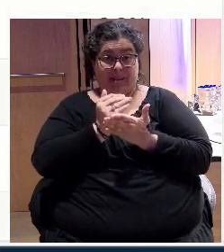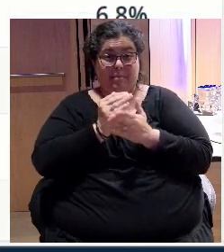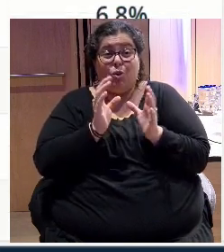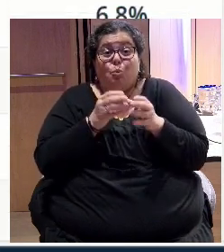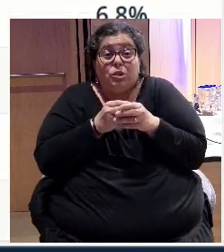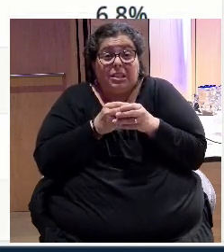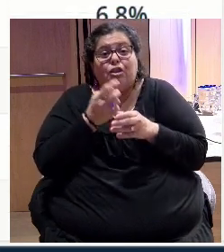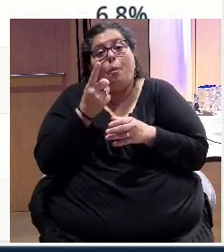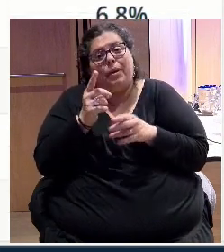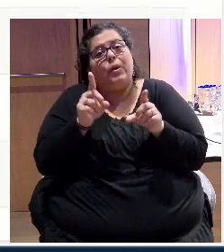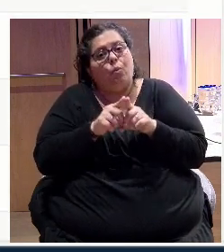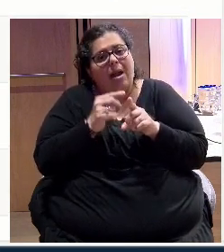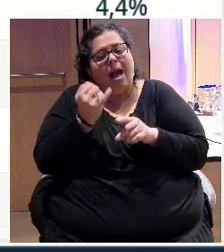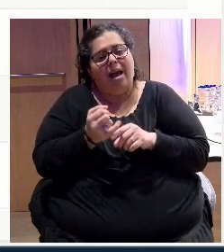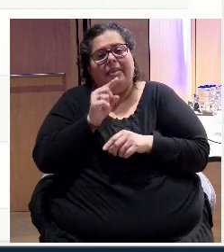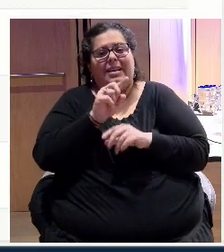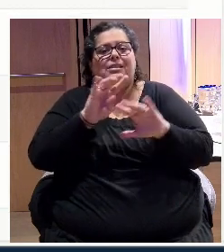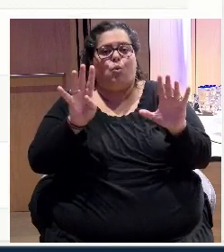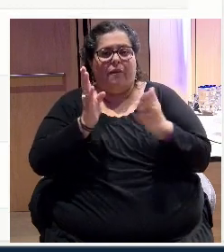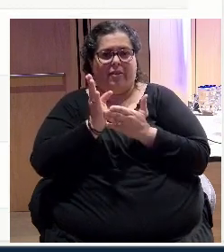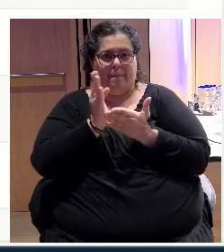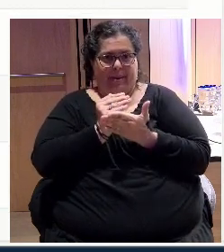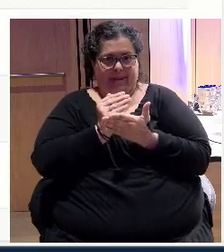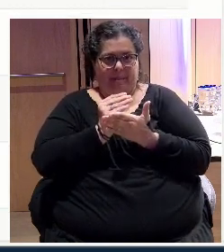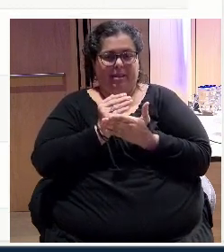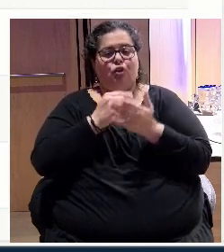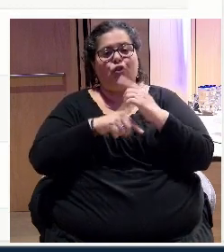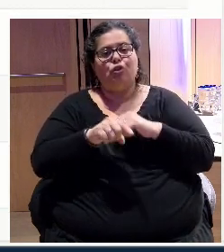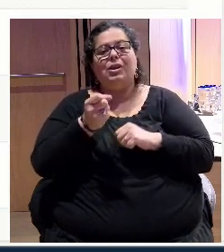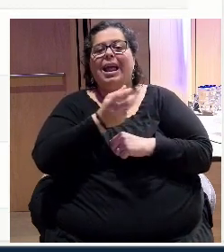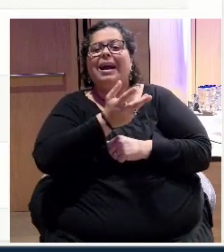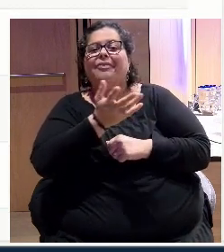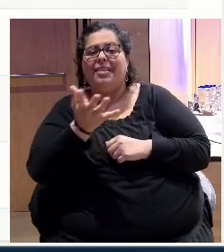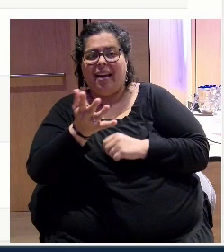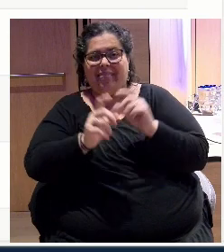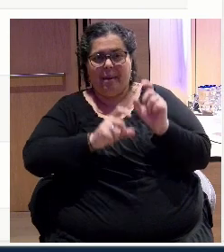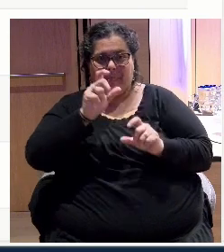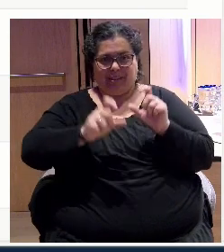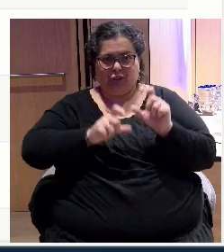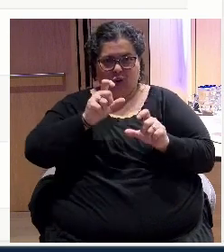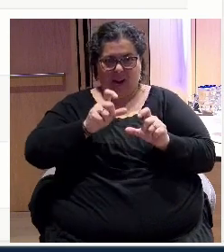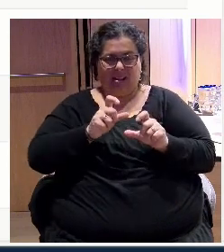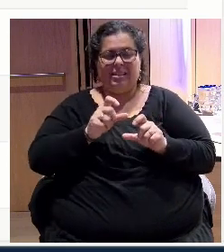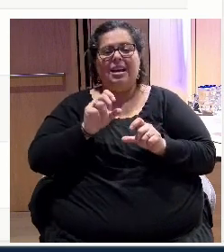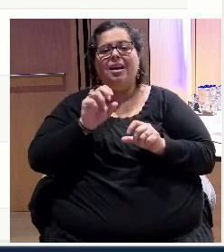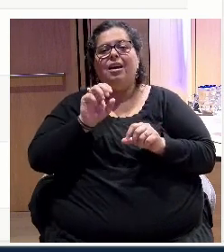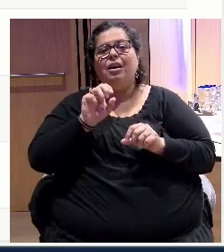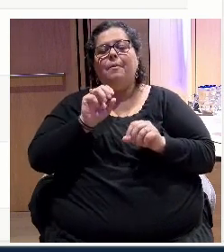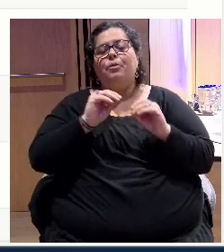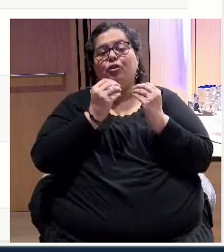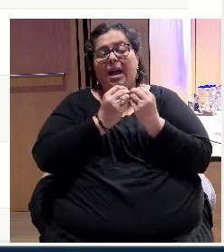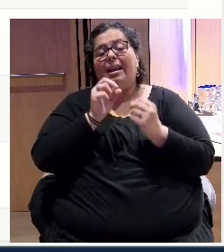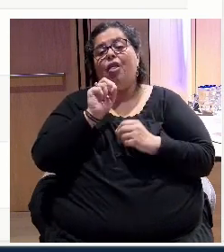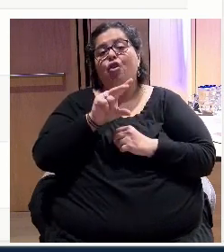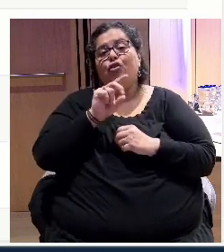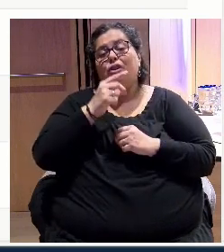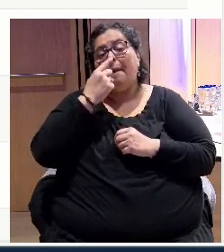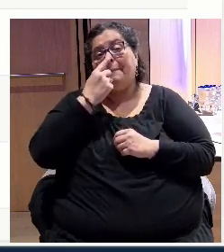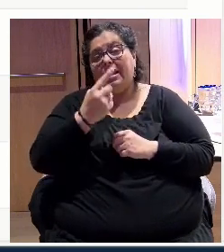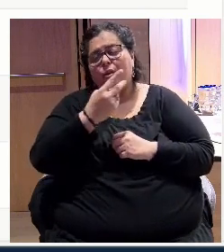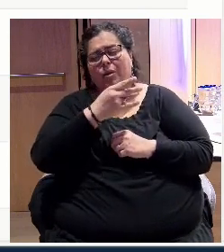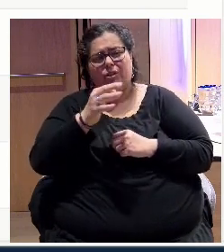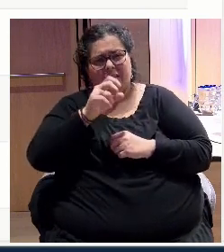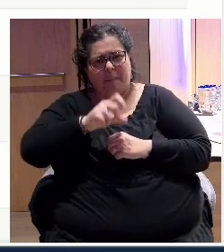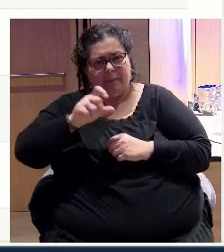19 departamentos. Entonces, la cantidad es la cantidad de personas, o sea, 12.428 personas en